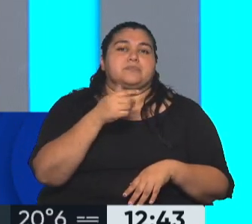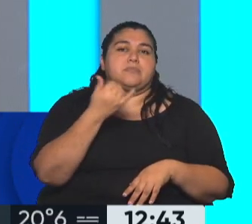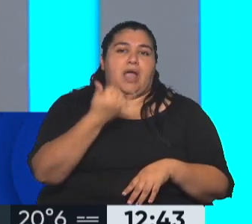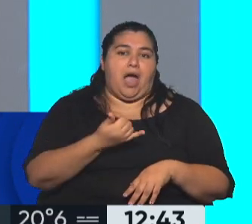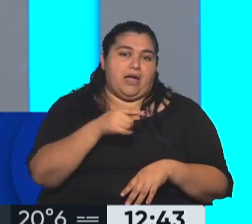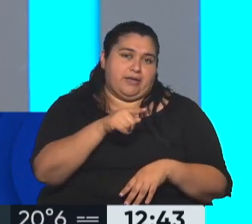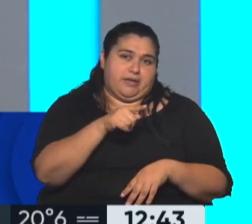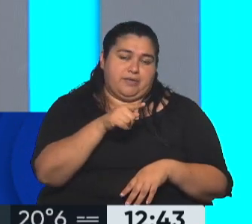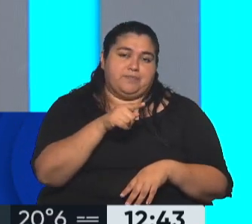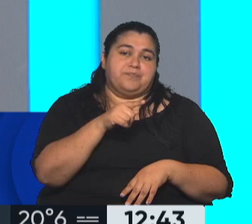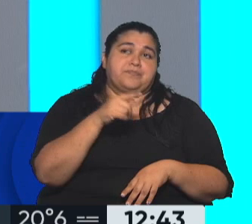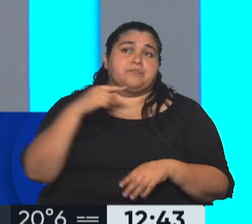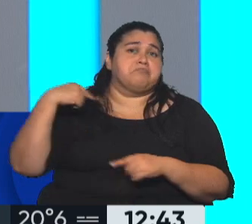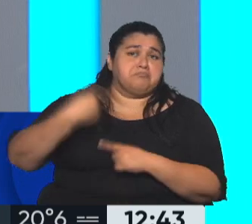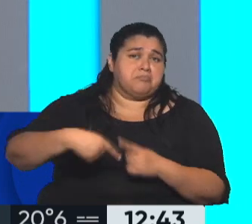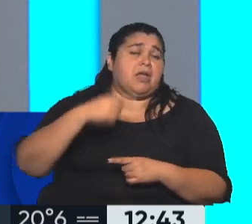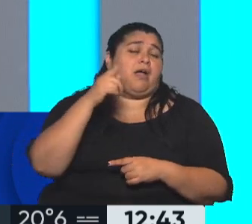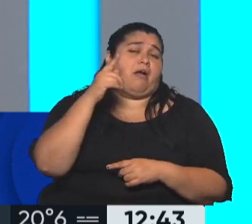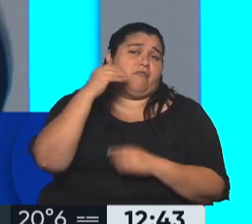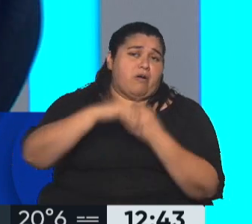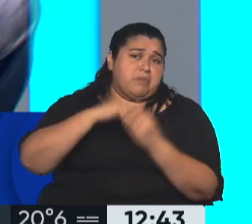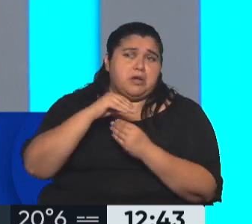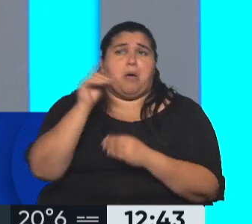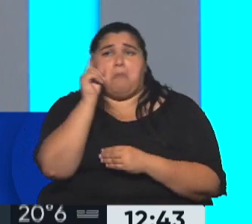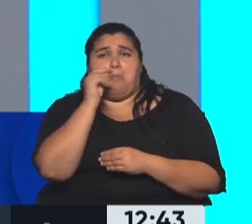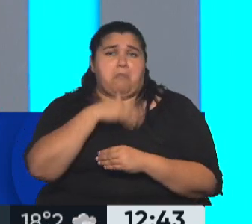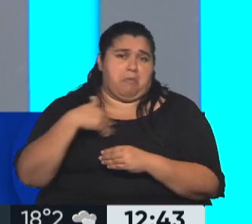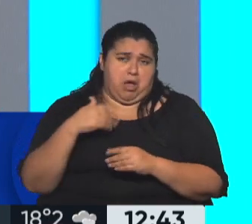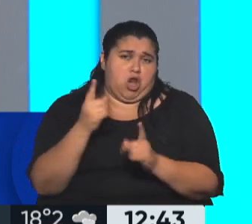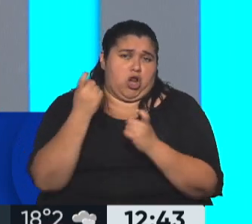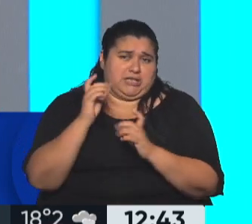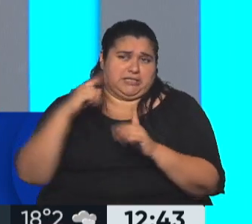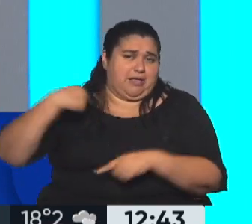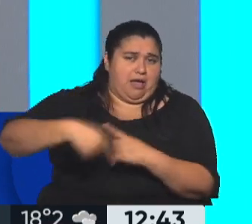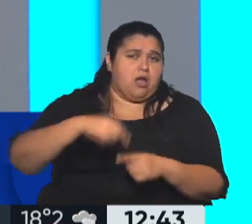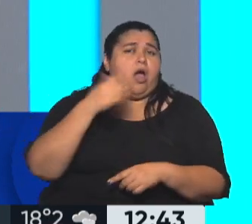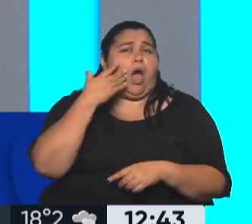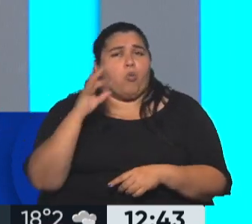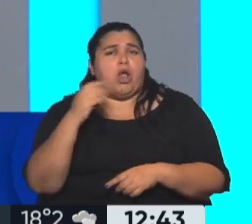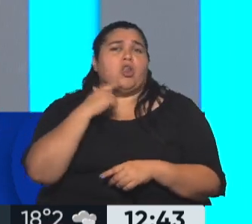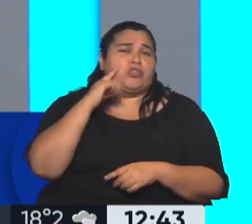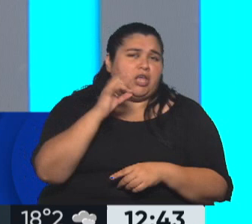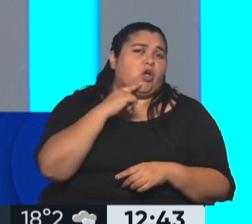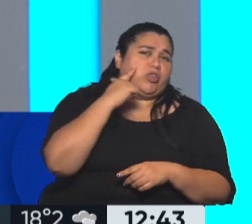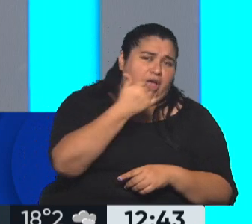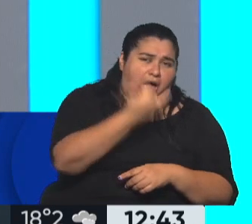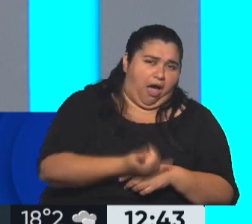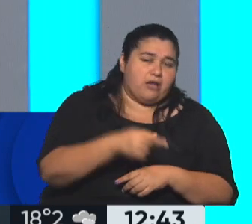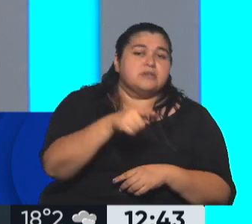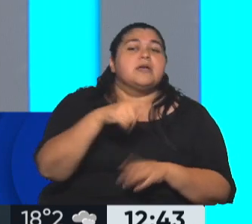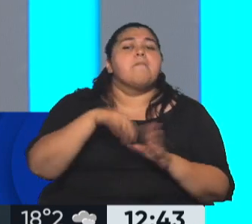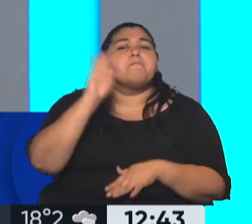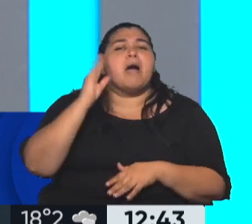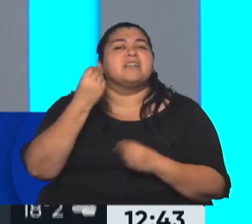tener el antecedente familiar, que a veces no necesariamente de los padres, sino pueden ser de los abuelos, de los tíos, más